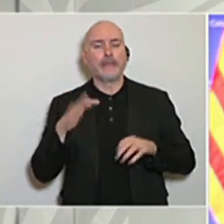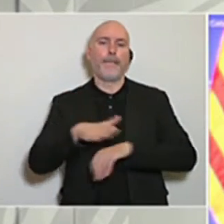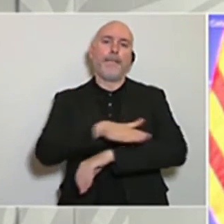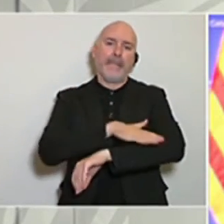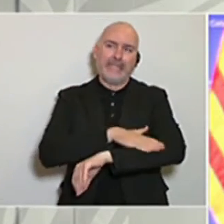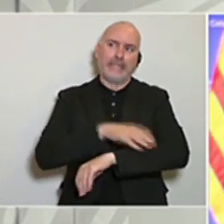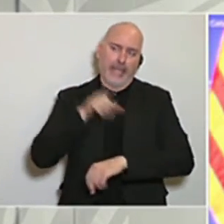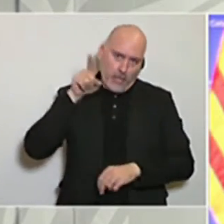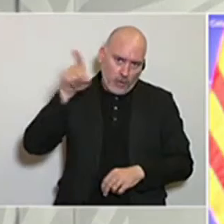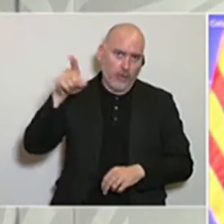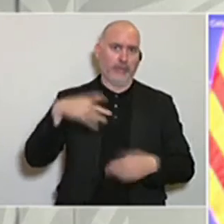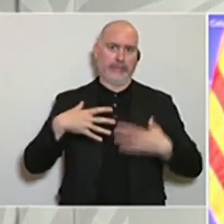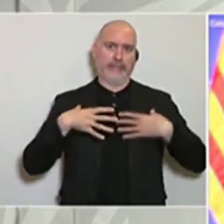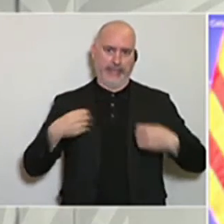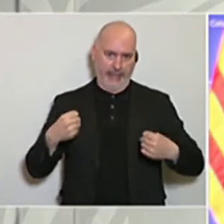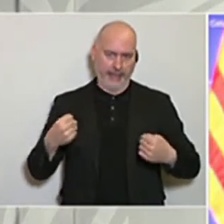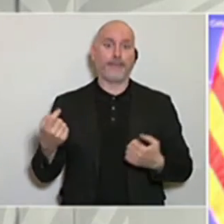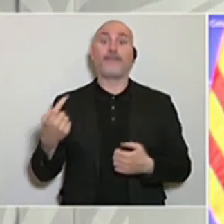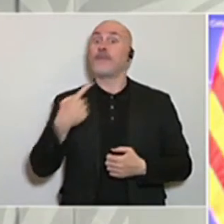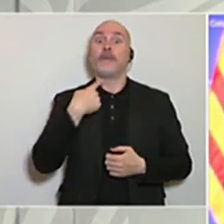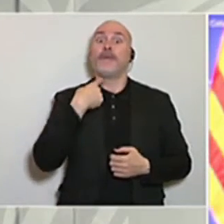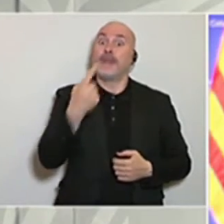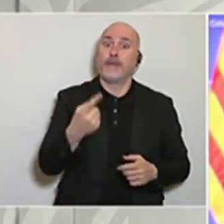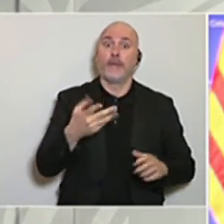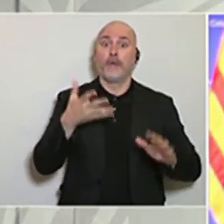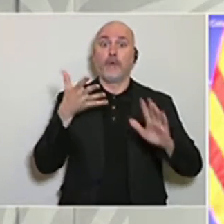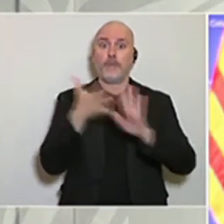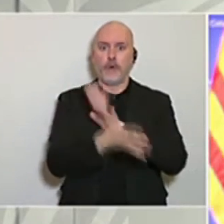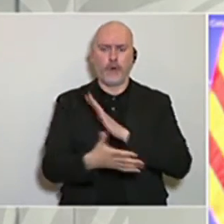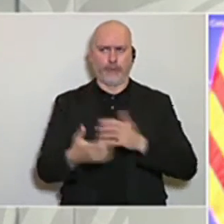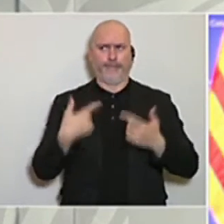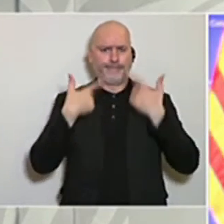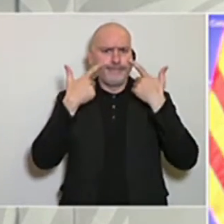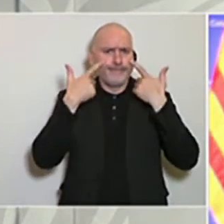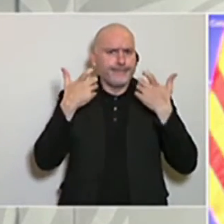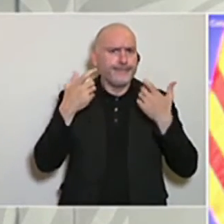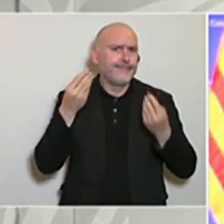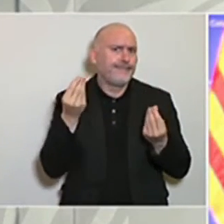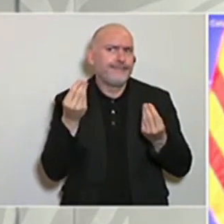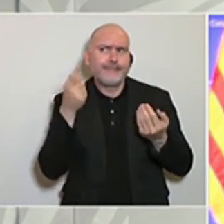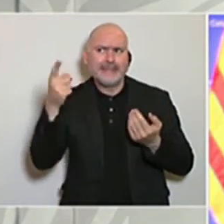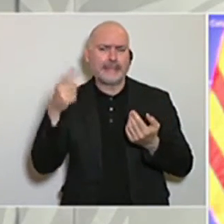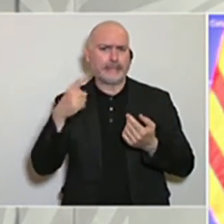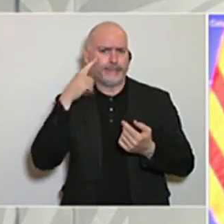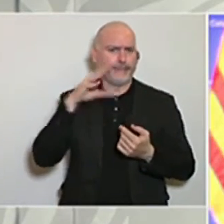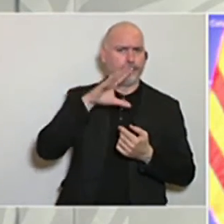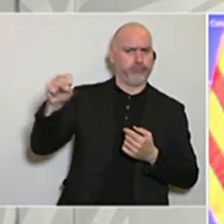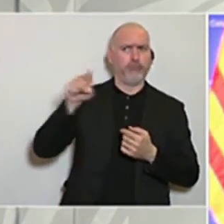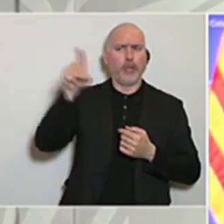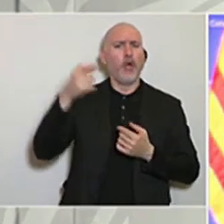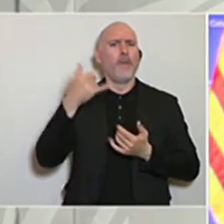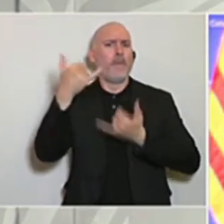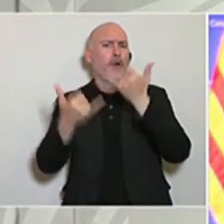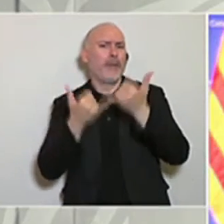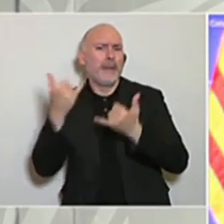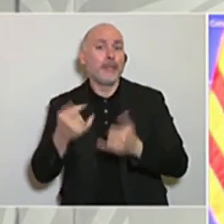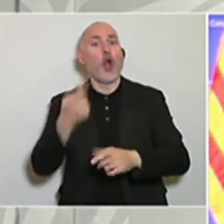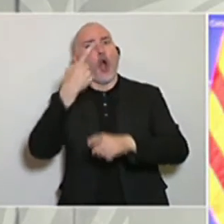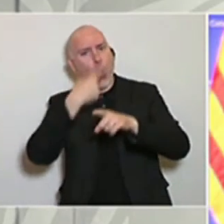Ministerio de Sanidad. Y lo decimos porque hemos podido observar que ha habido ciertos problemas con datos